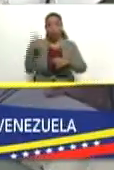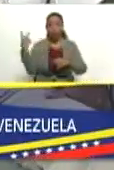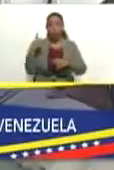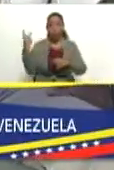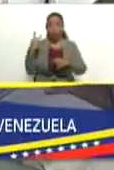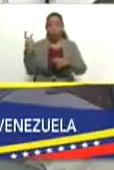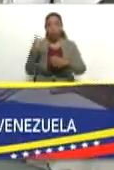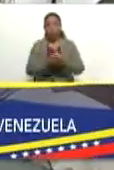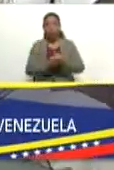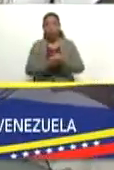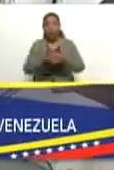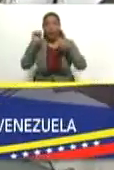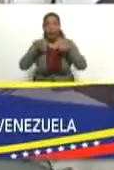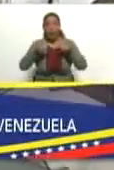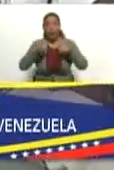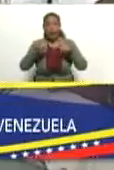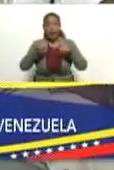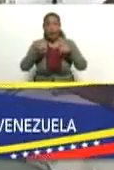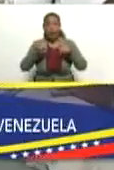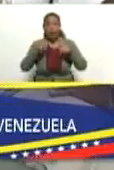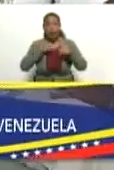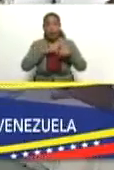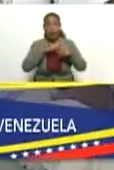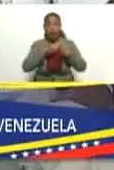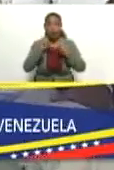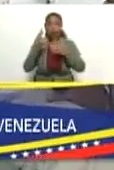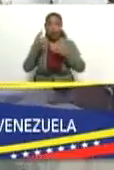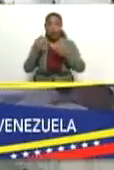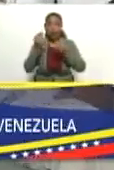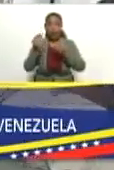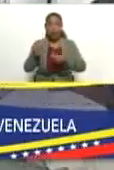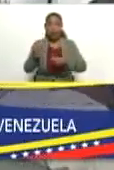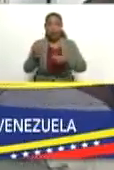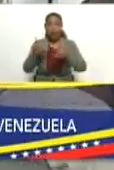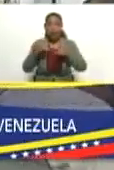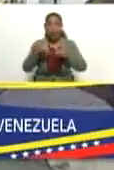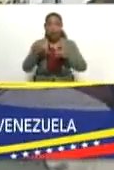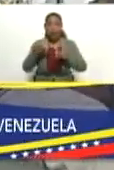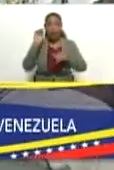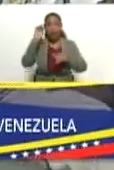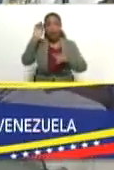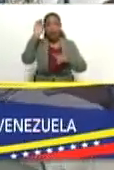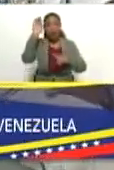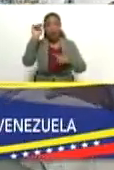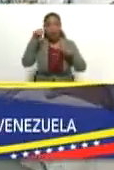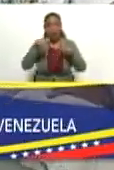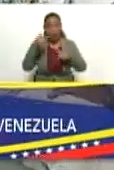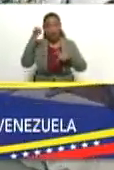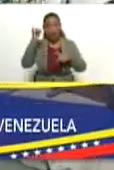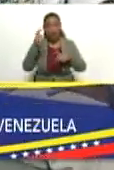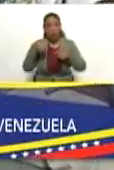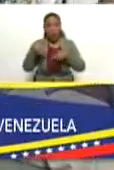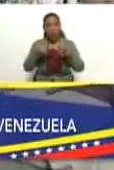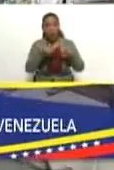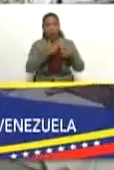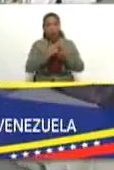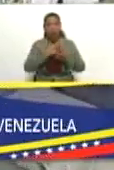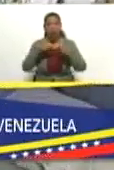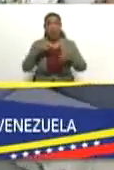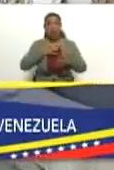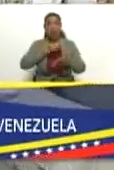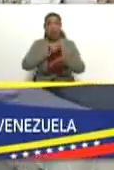oportunidad vamos a estar bendecidos y vamos a poder darle a nuestra hija un futuro que aquí va a tener un espacio libre para